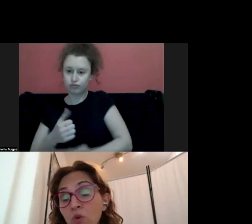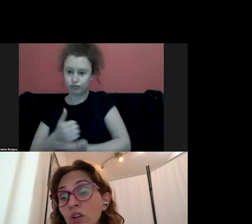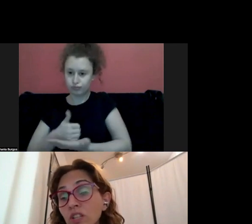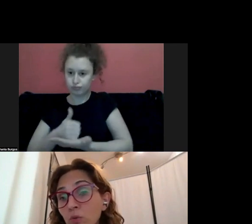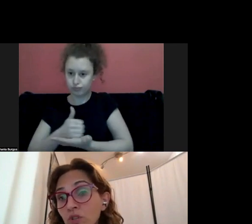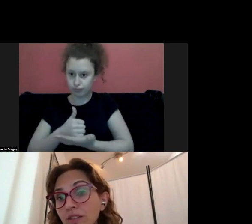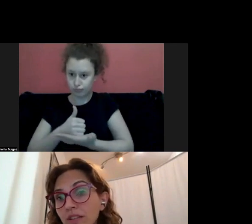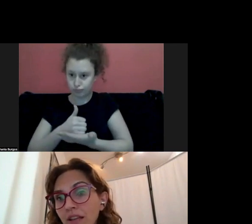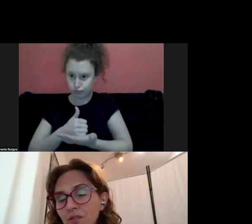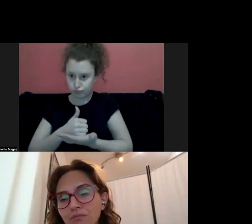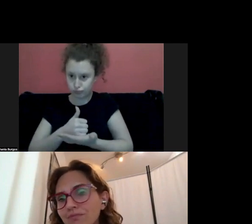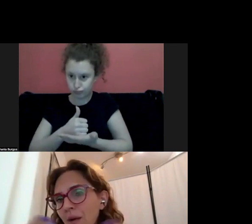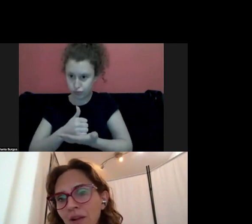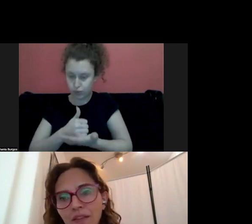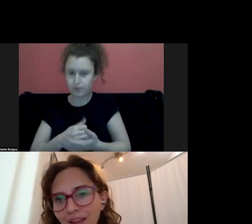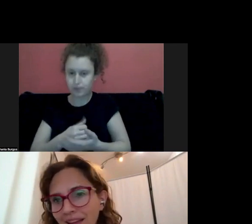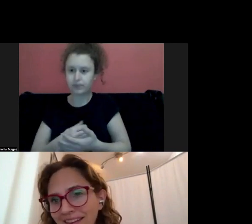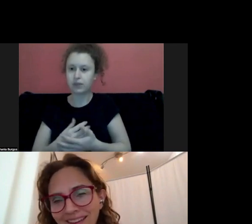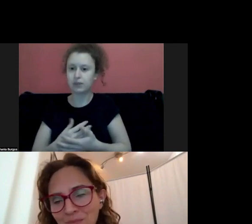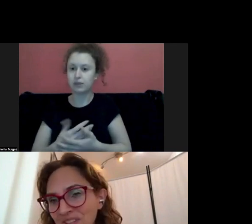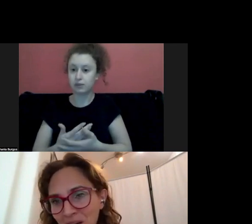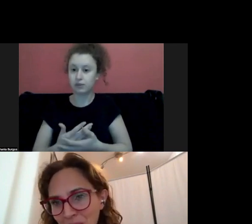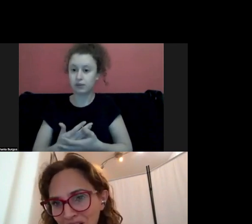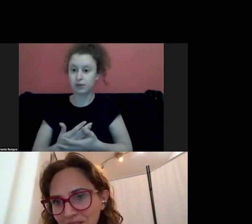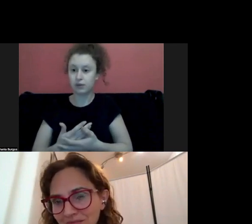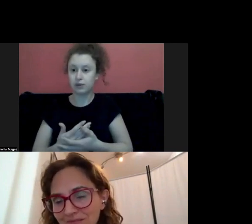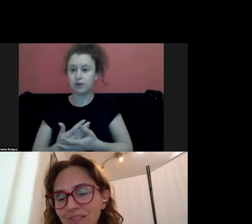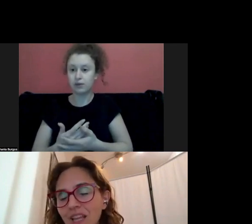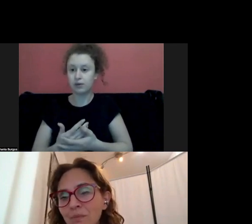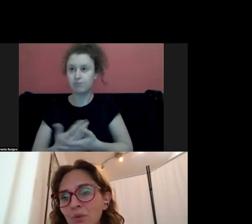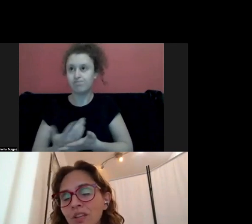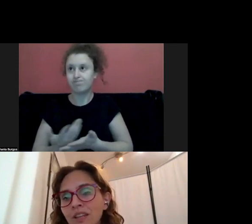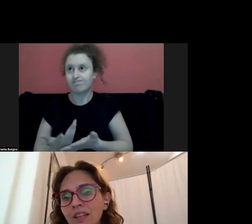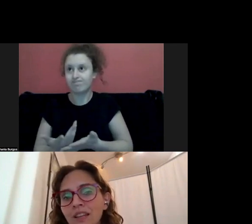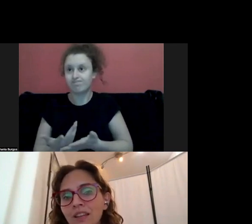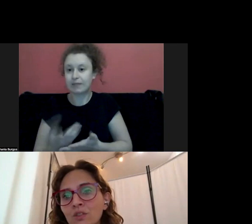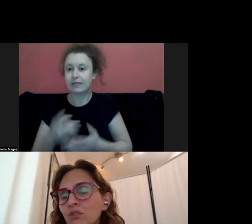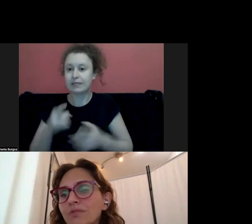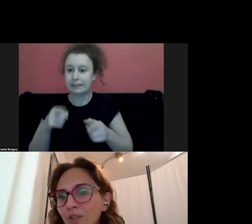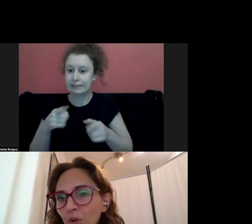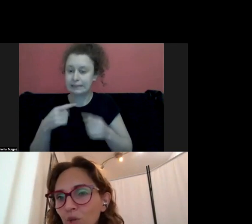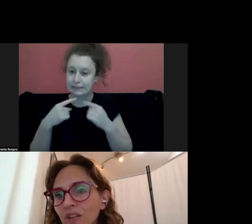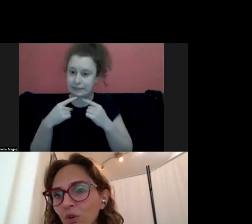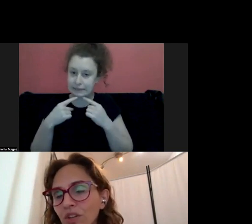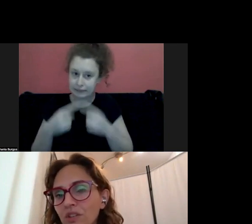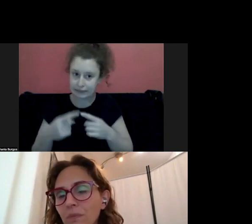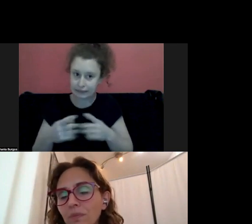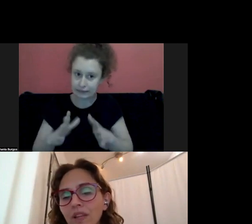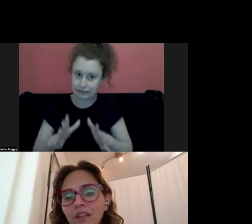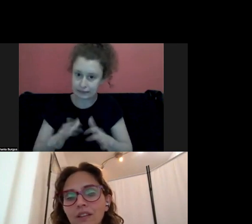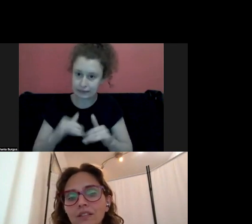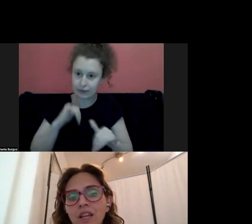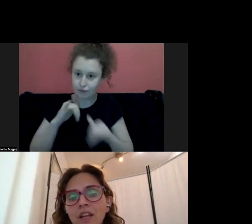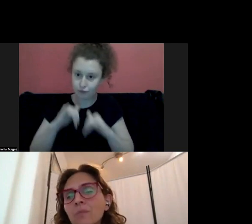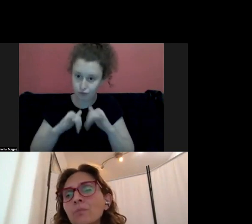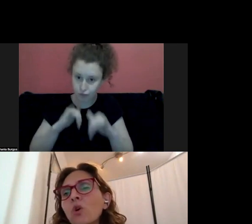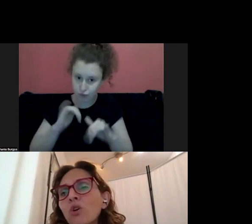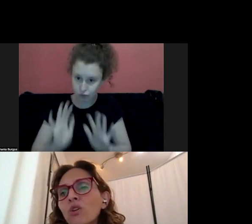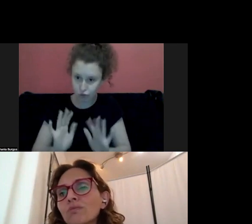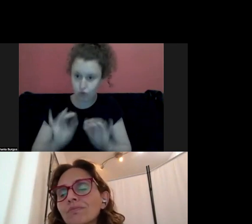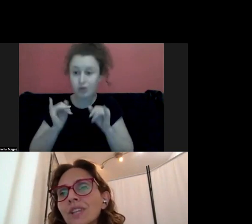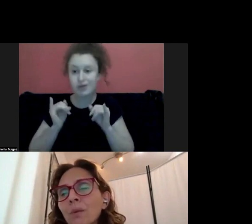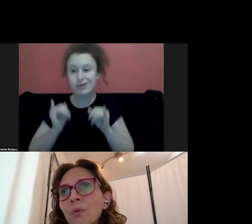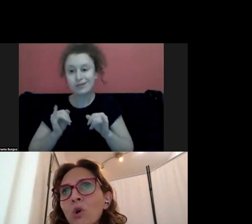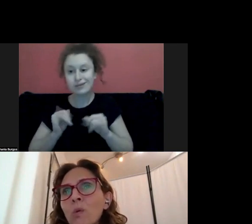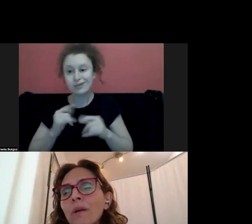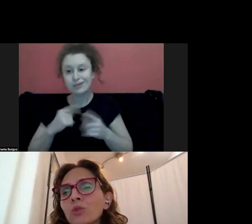el mismo artículo, si entráis, habla de que hay que investigar más, porque son tantos los factores y